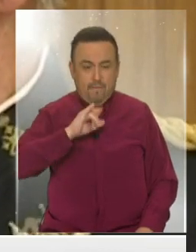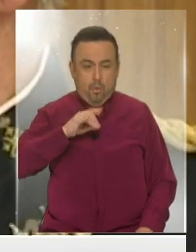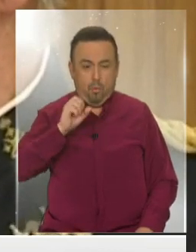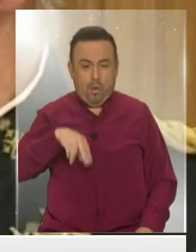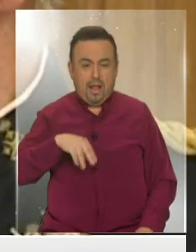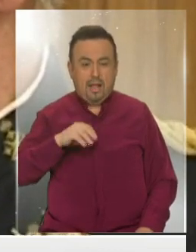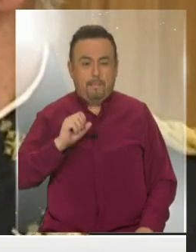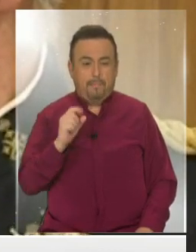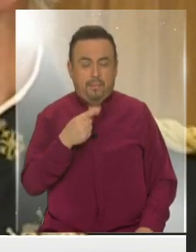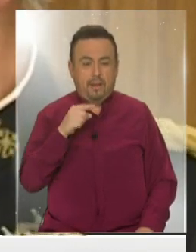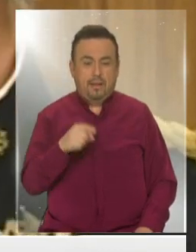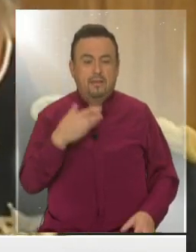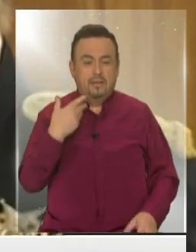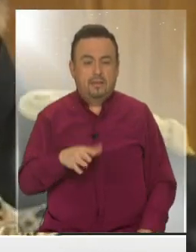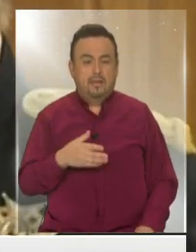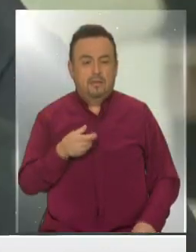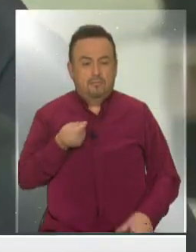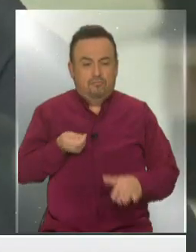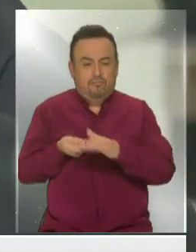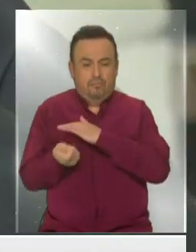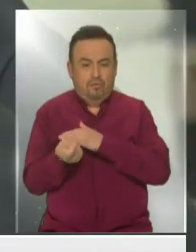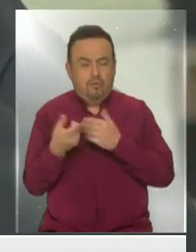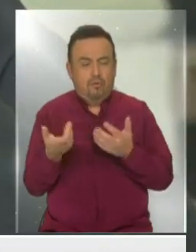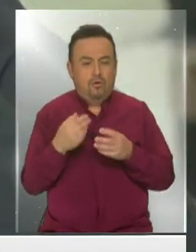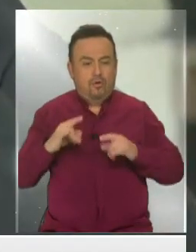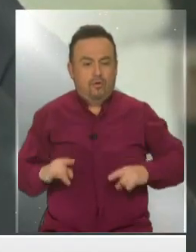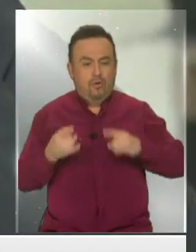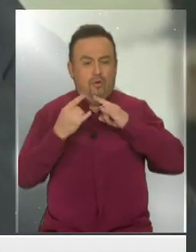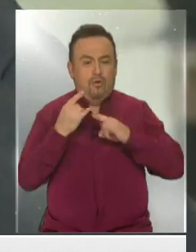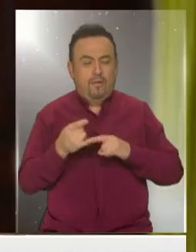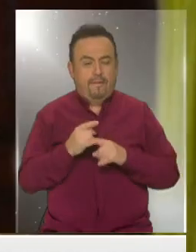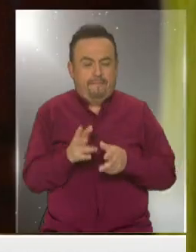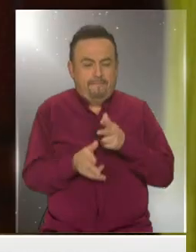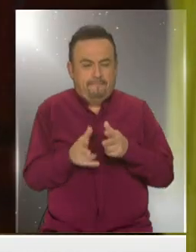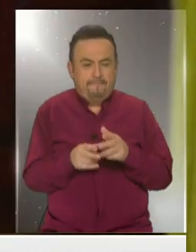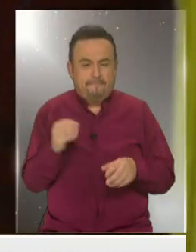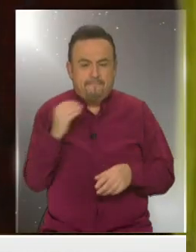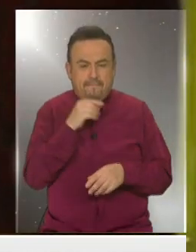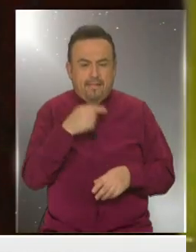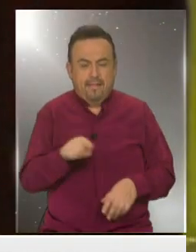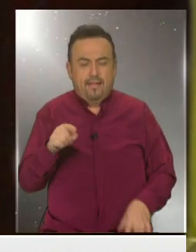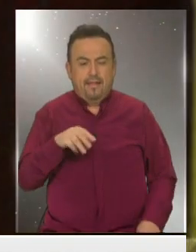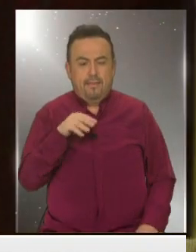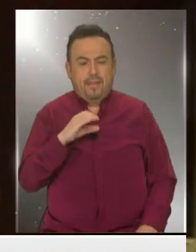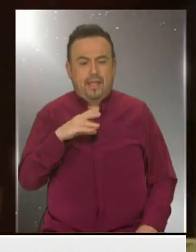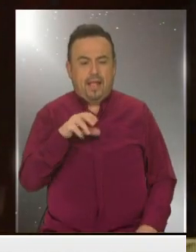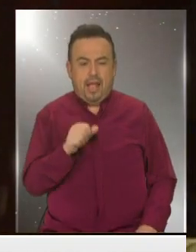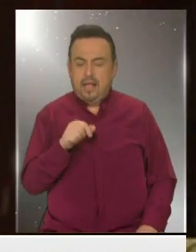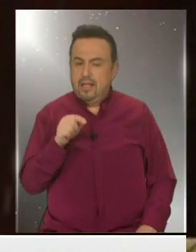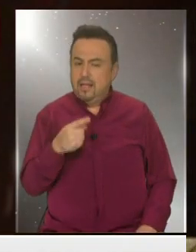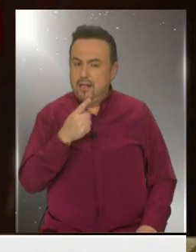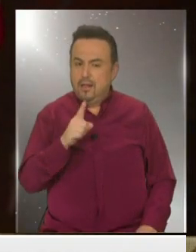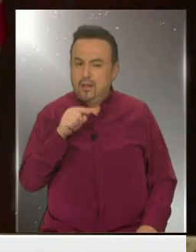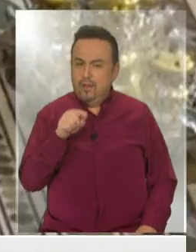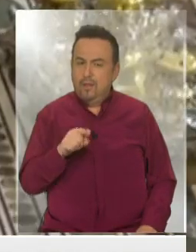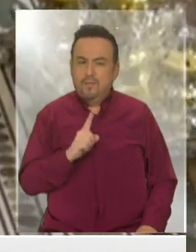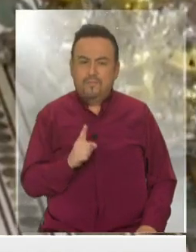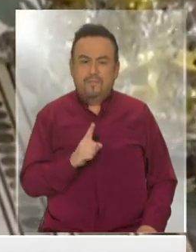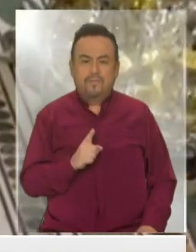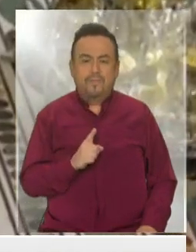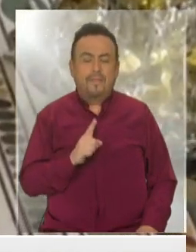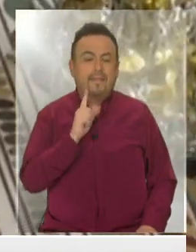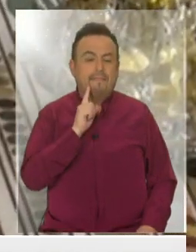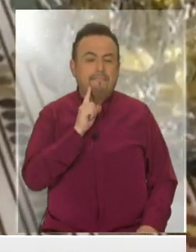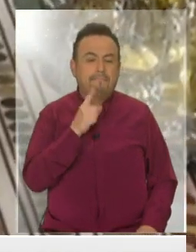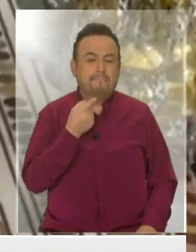Carlos I habría recibido comisiones por la construcción de un tren rápido a la Meca. Aquí lo trascendental no es que haya